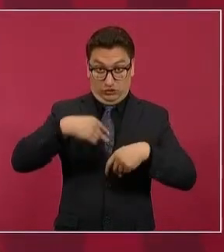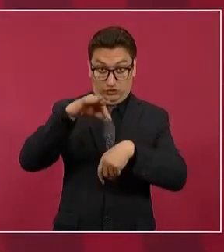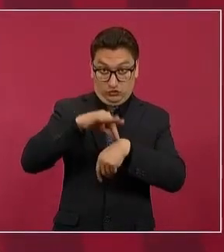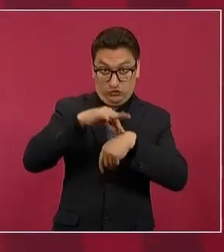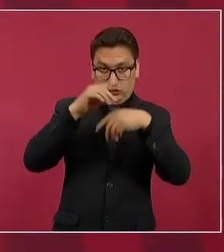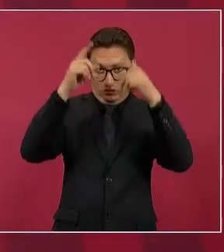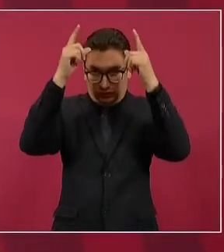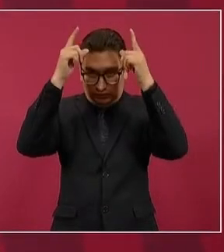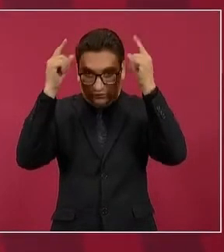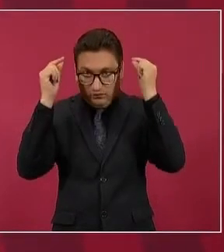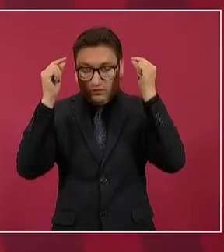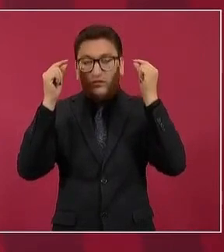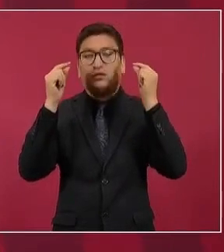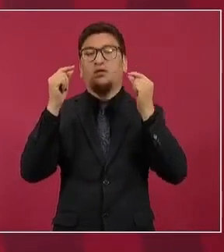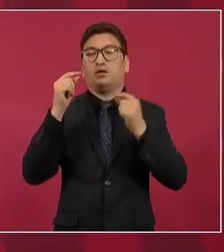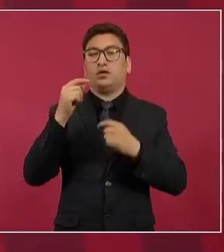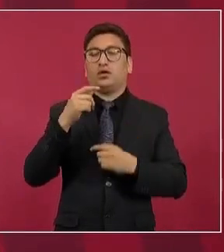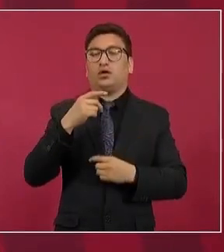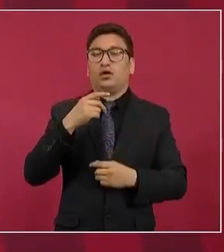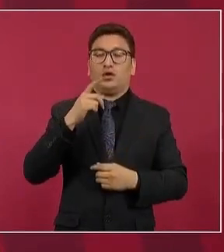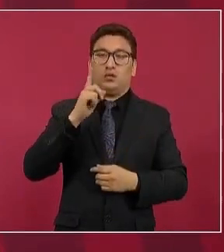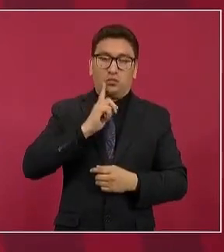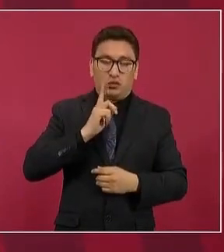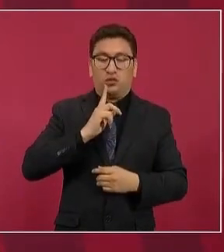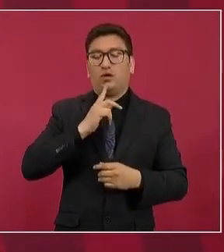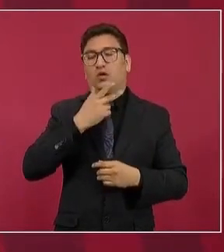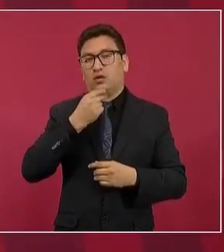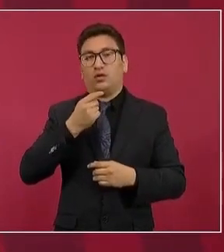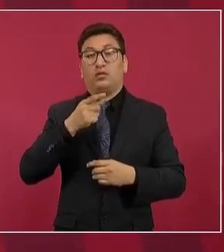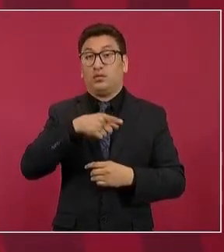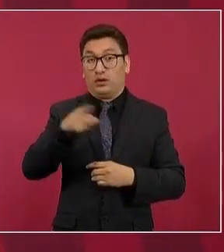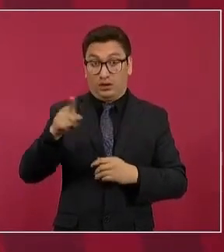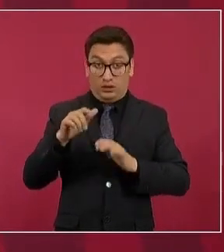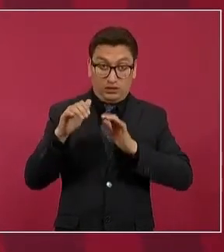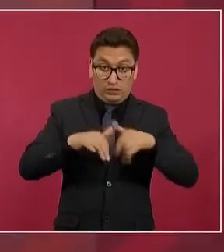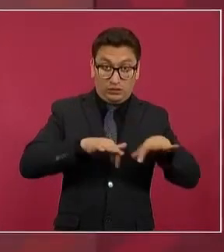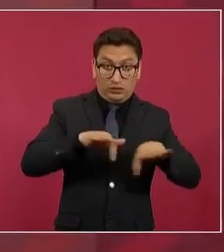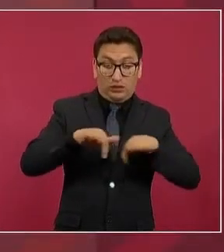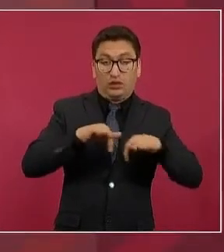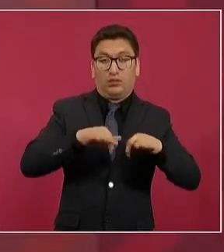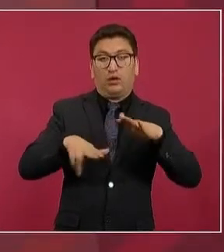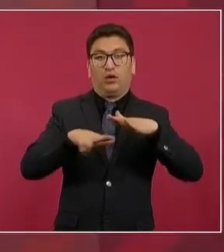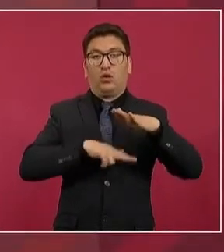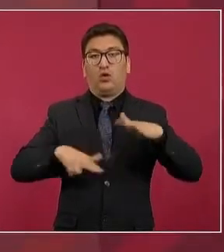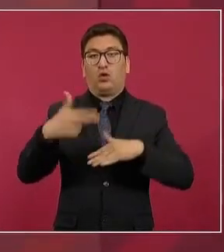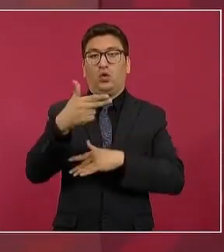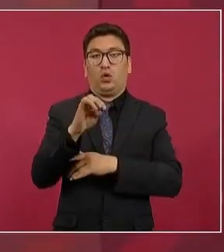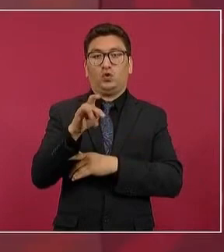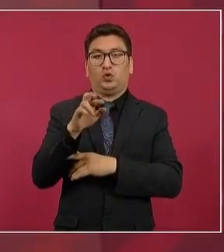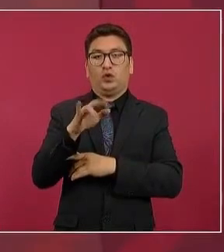enfermeras que están contratados por honorarios